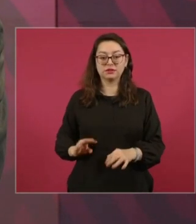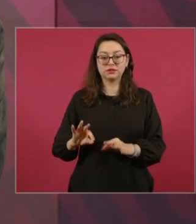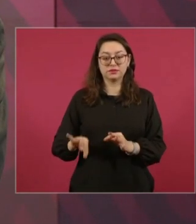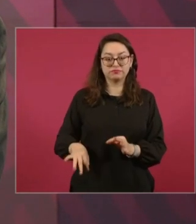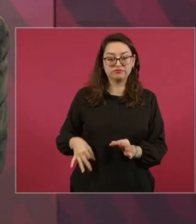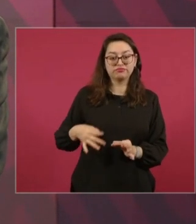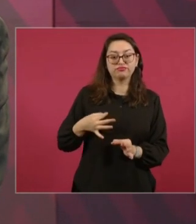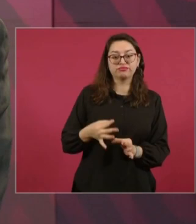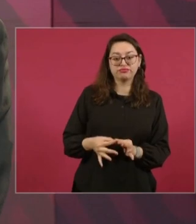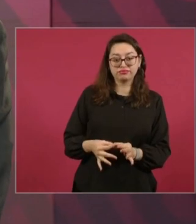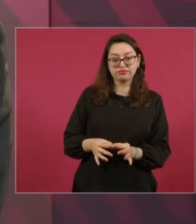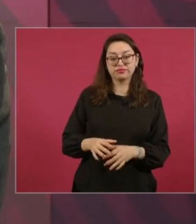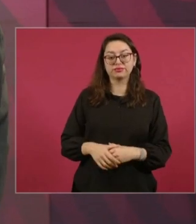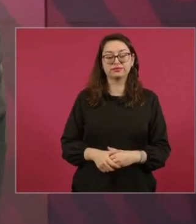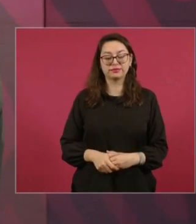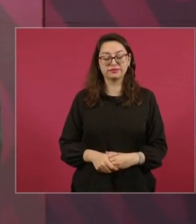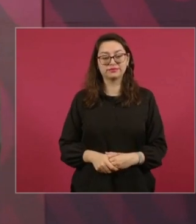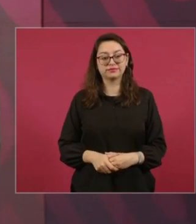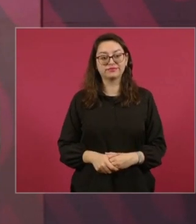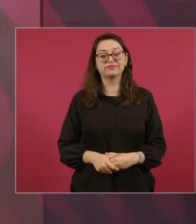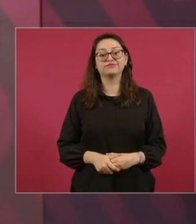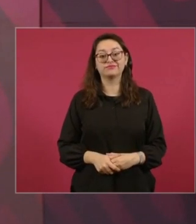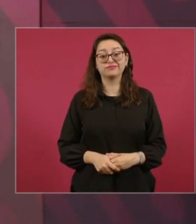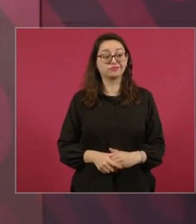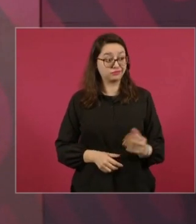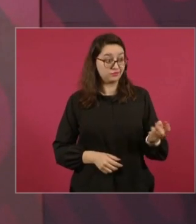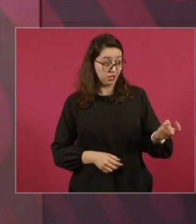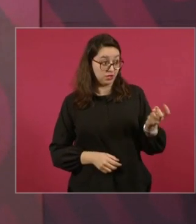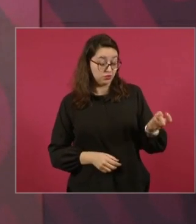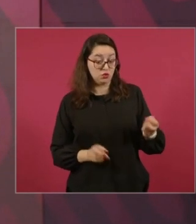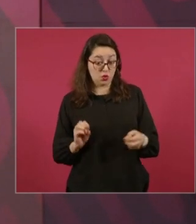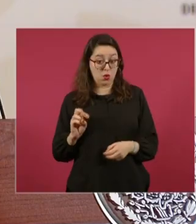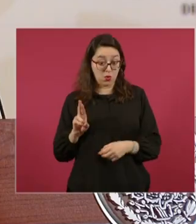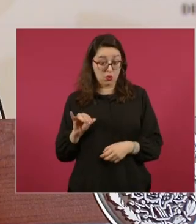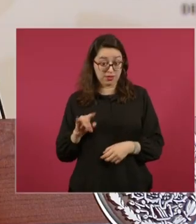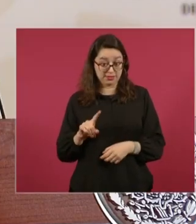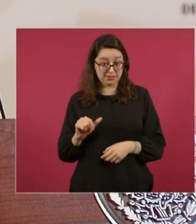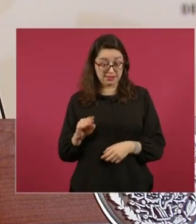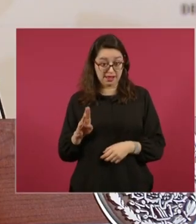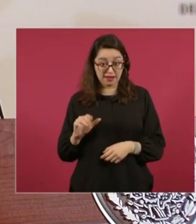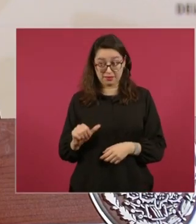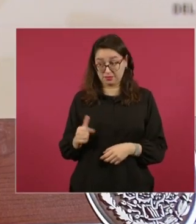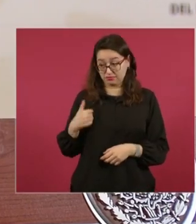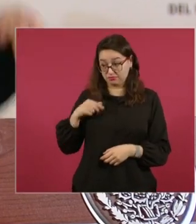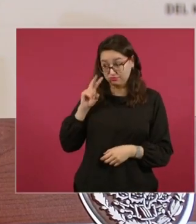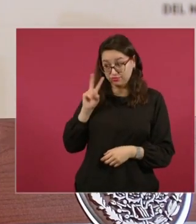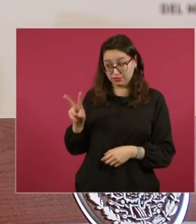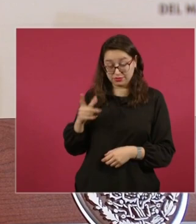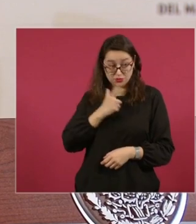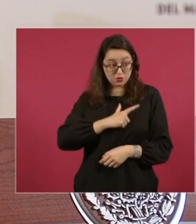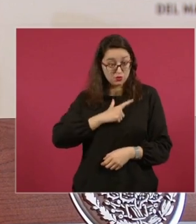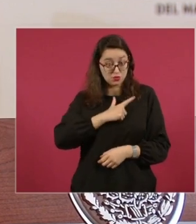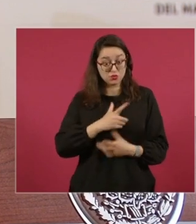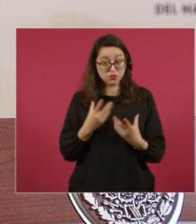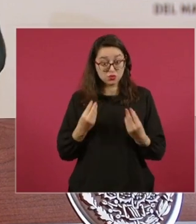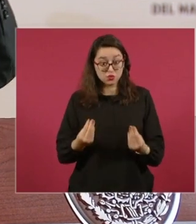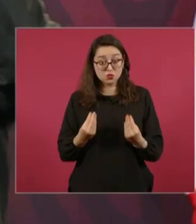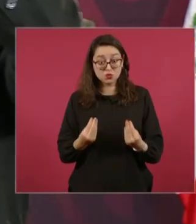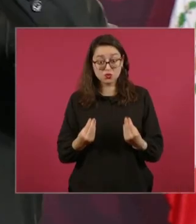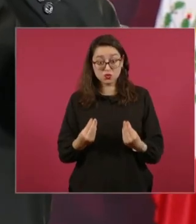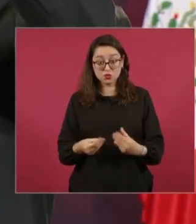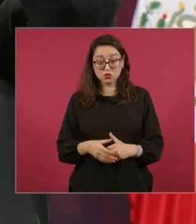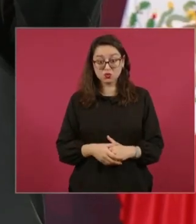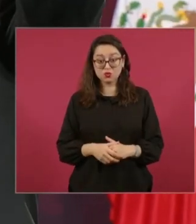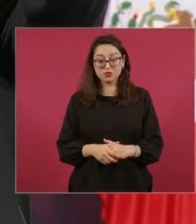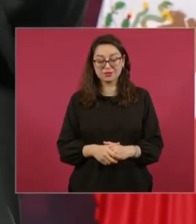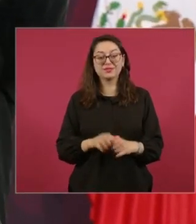Orizaba, sí, a eso me refería, sí, me gustó mucho. Además, vi una